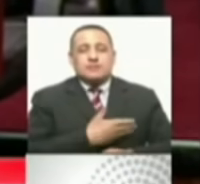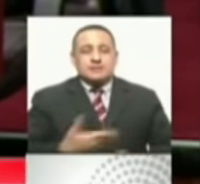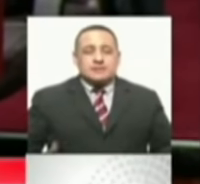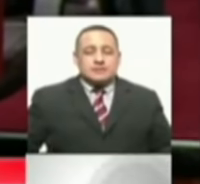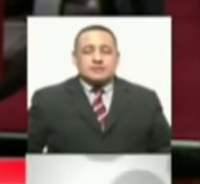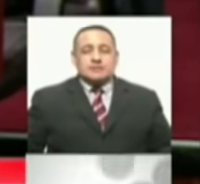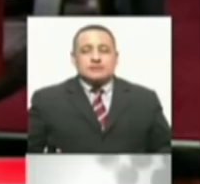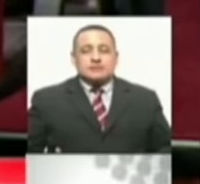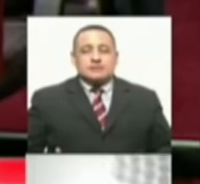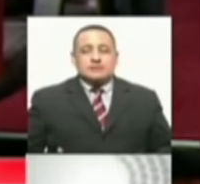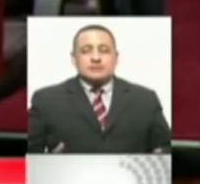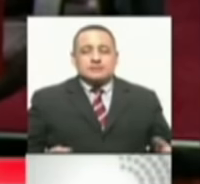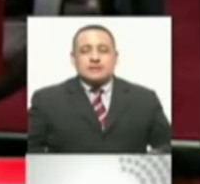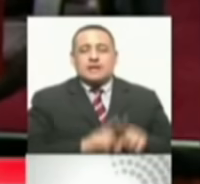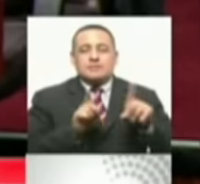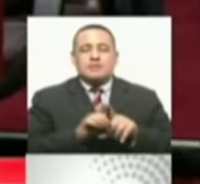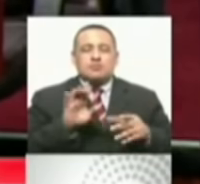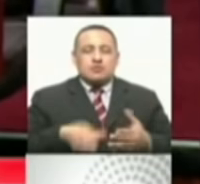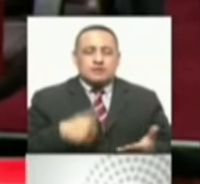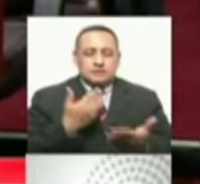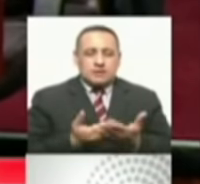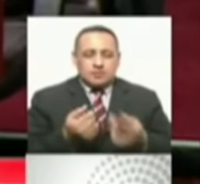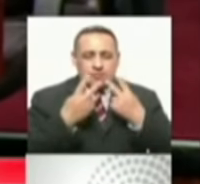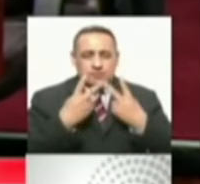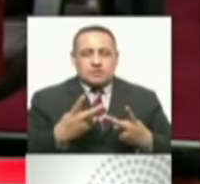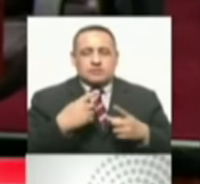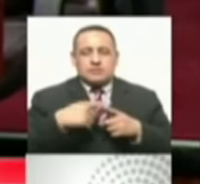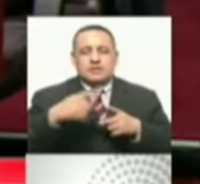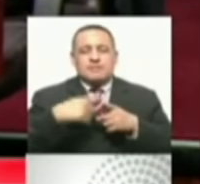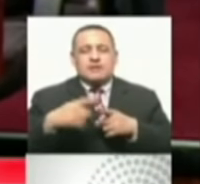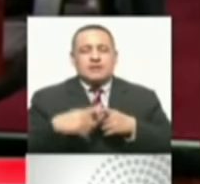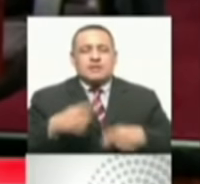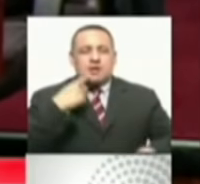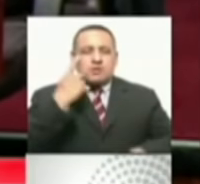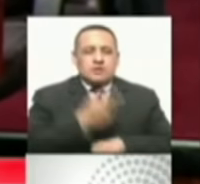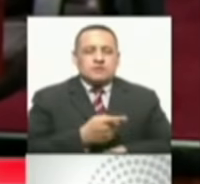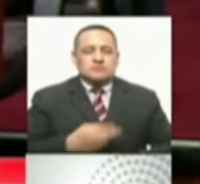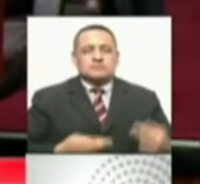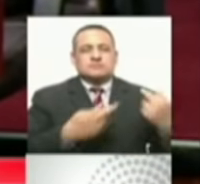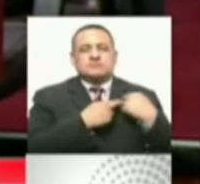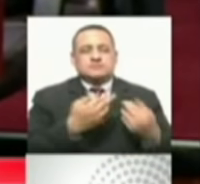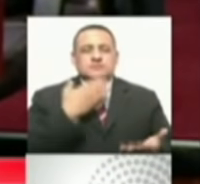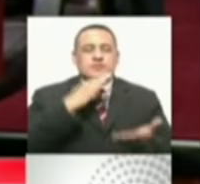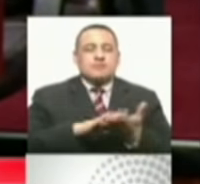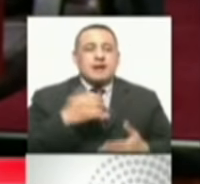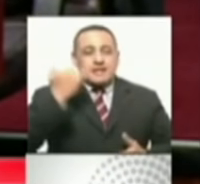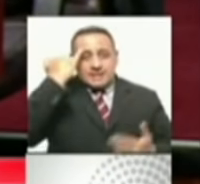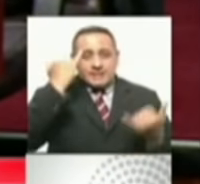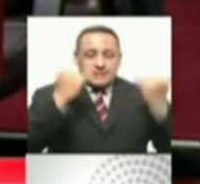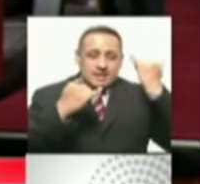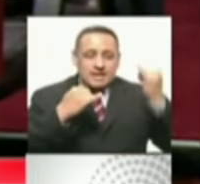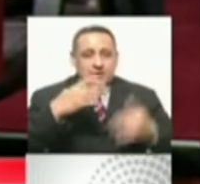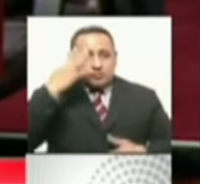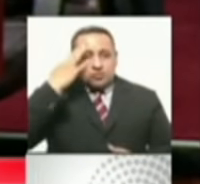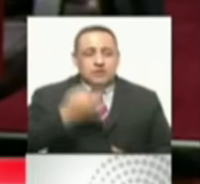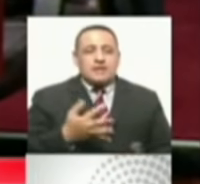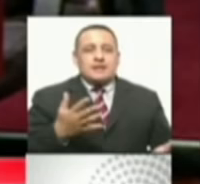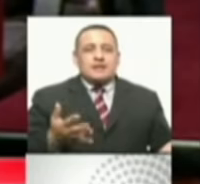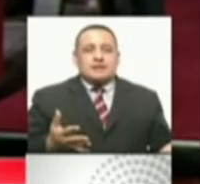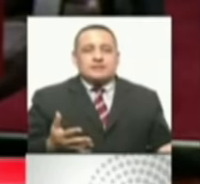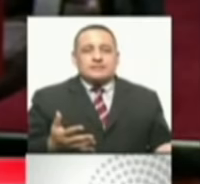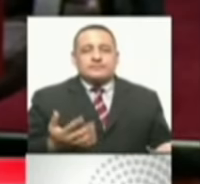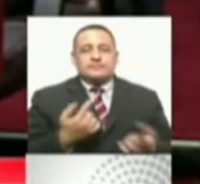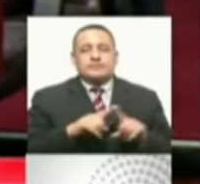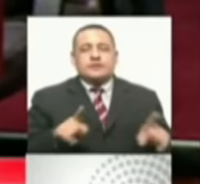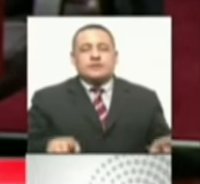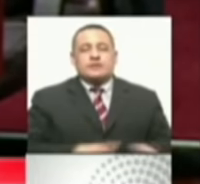haciendo y vamos a respetar lo que se defina en este proceso de censura. Margot Palacios, congresista de Perú Libre, dando su